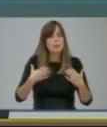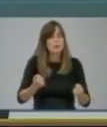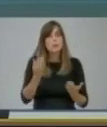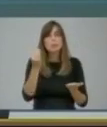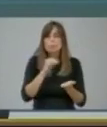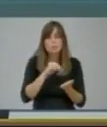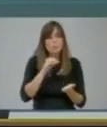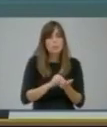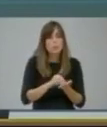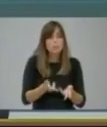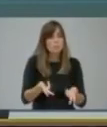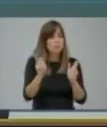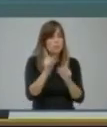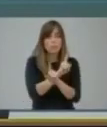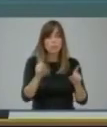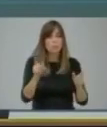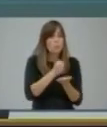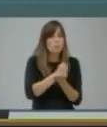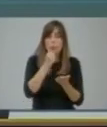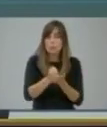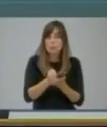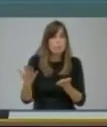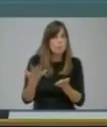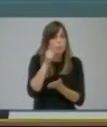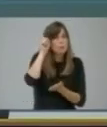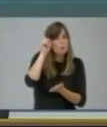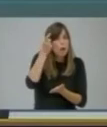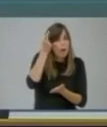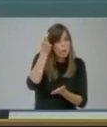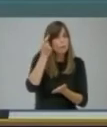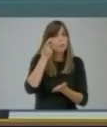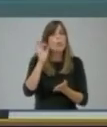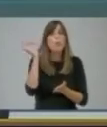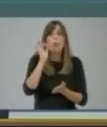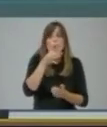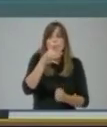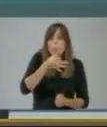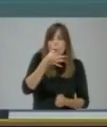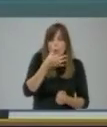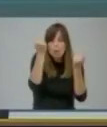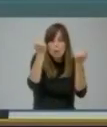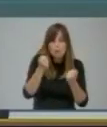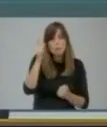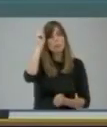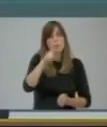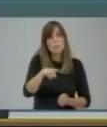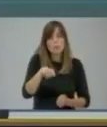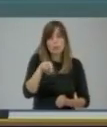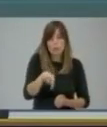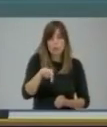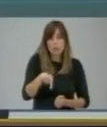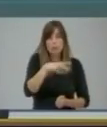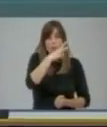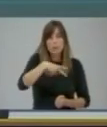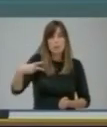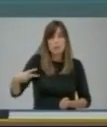gocen de la matrícula que les hubiera gustado y por supuesto a muchos ponentes de los que hemos podido disfrutar en cantabria y que